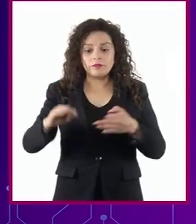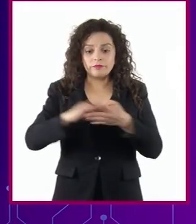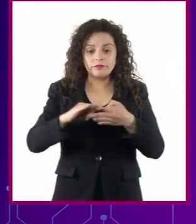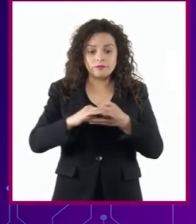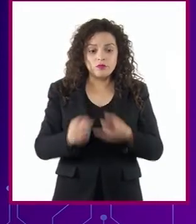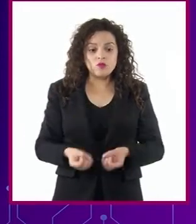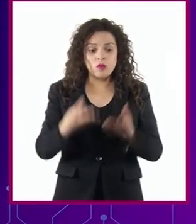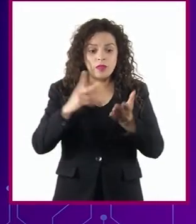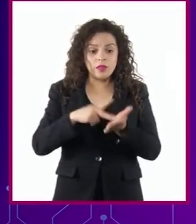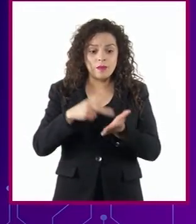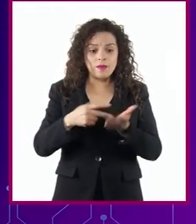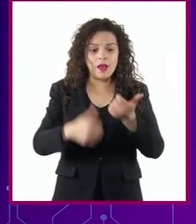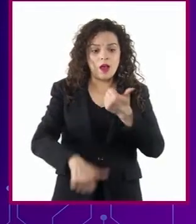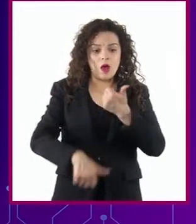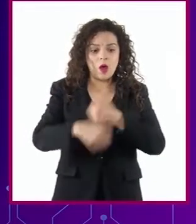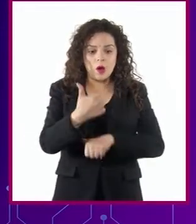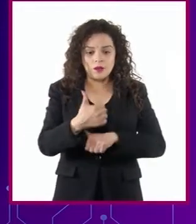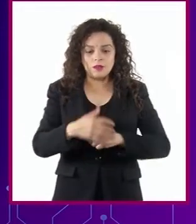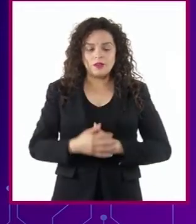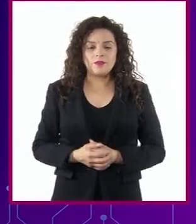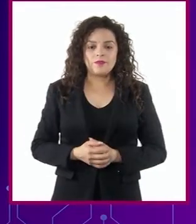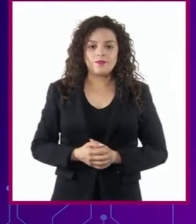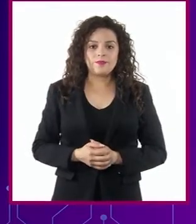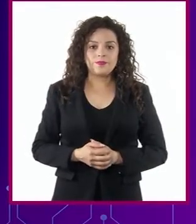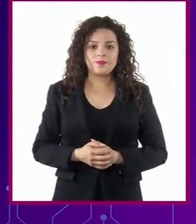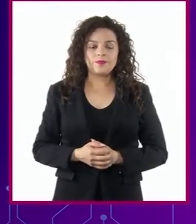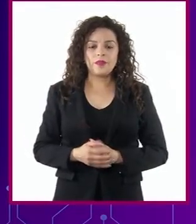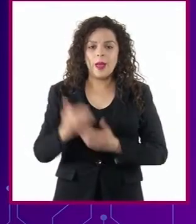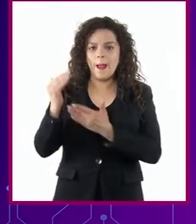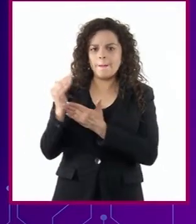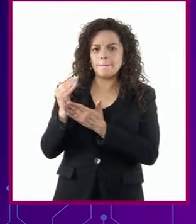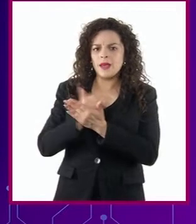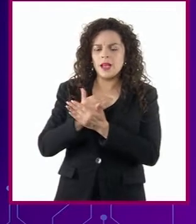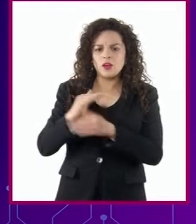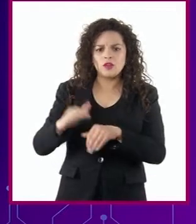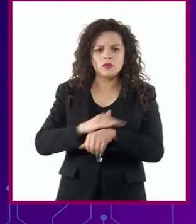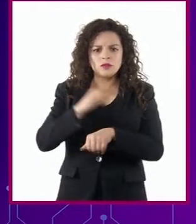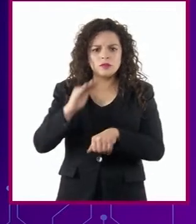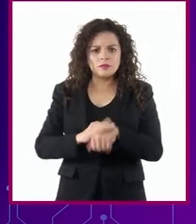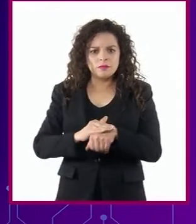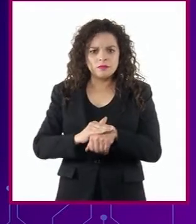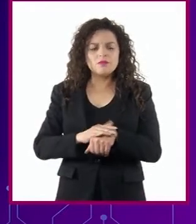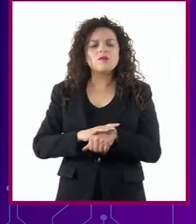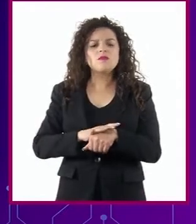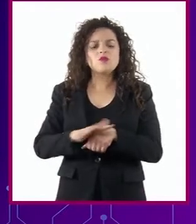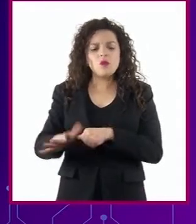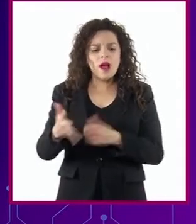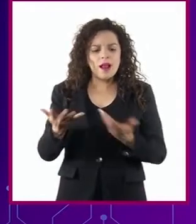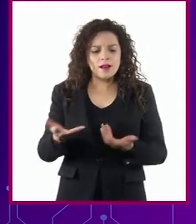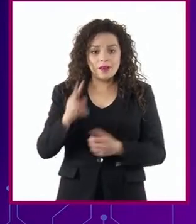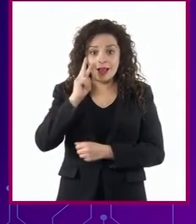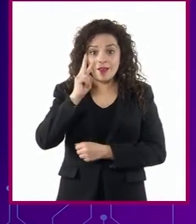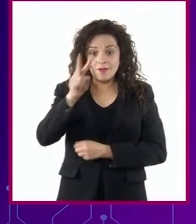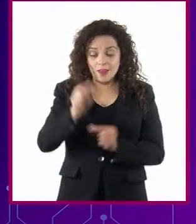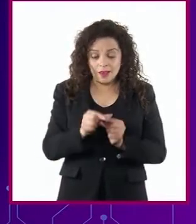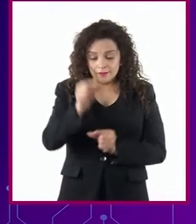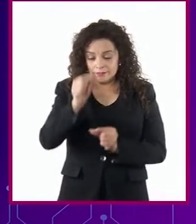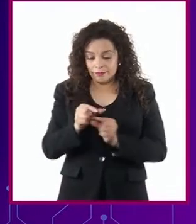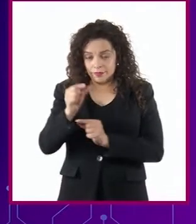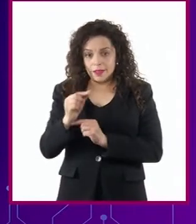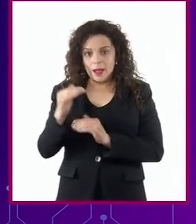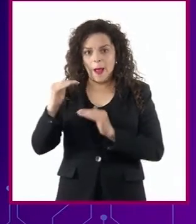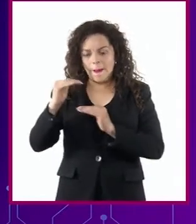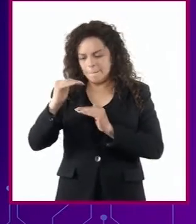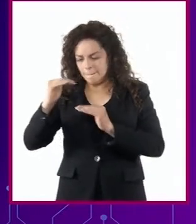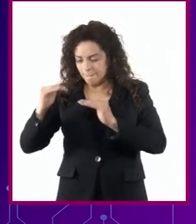11. ¿Cuáles son las puntuaciones que menos se obtuvieron en esta prueba? Como pueden verse en el histograma por la barra de menor